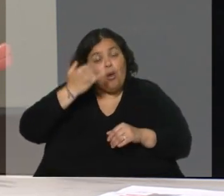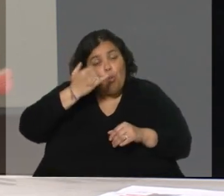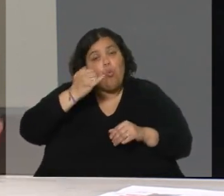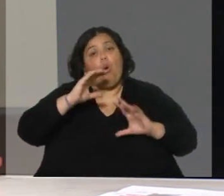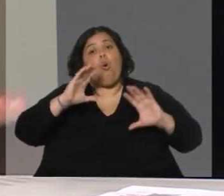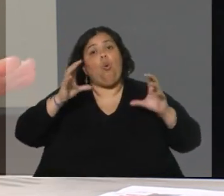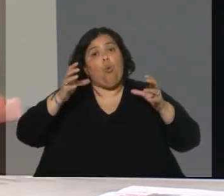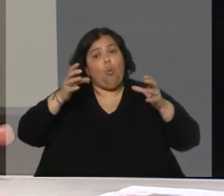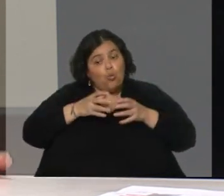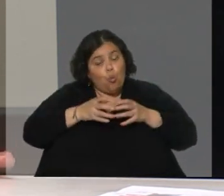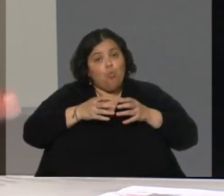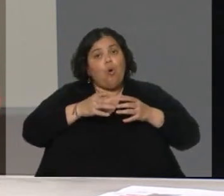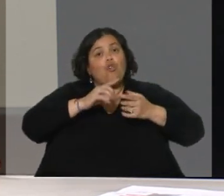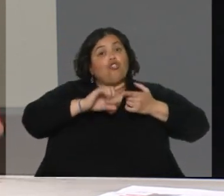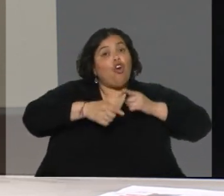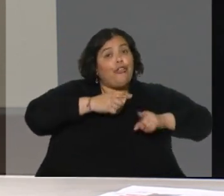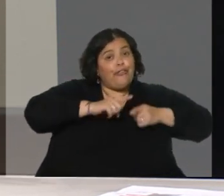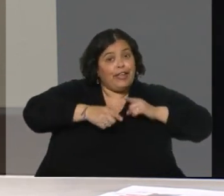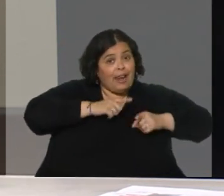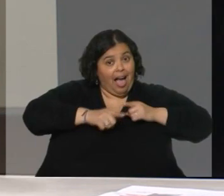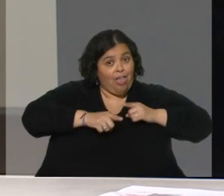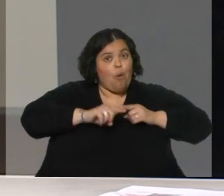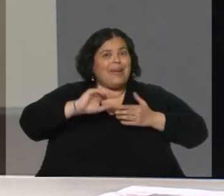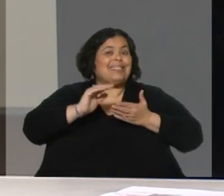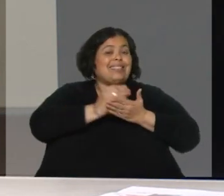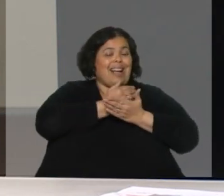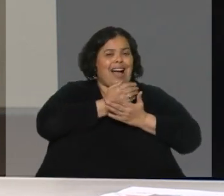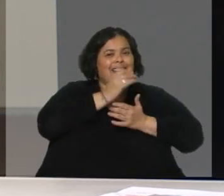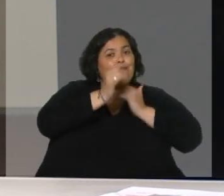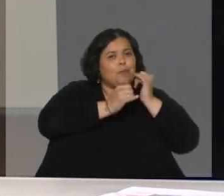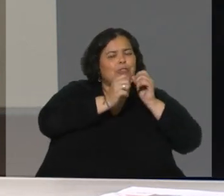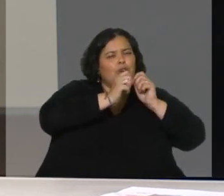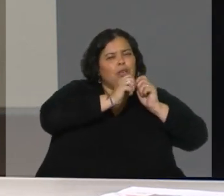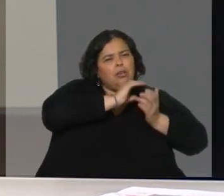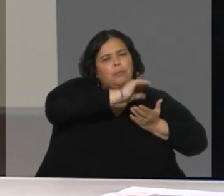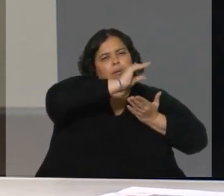una acción coordinada para descontextualizar la información